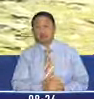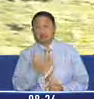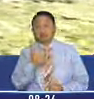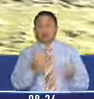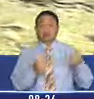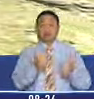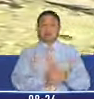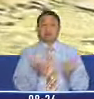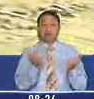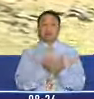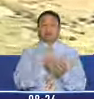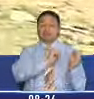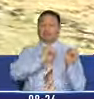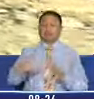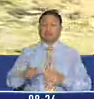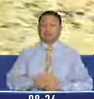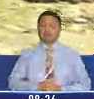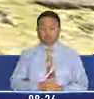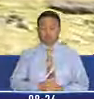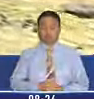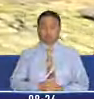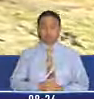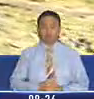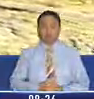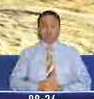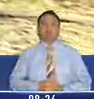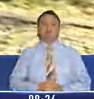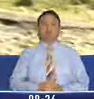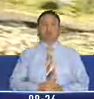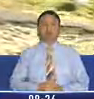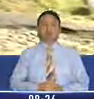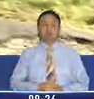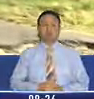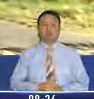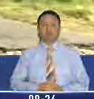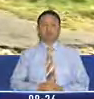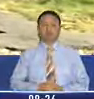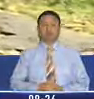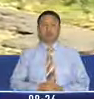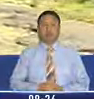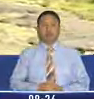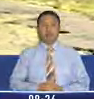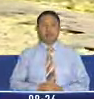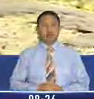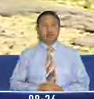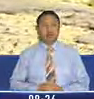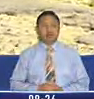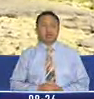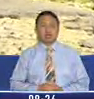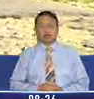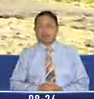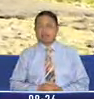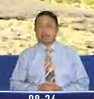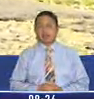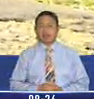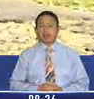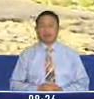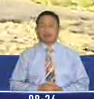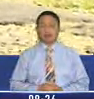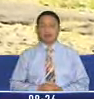botan la basura, incluso. Botan la basura, todo eso. Y es aquí la